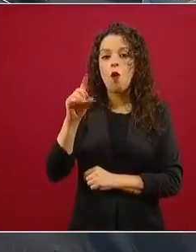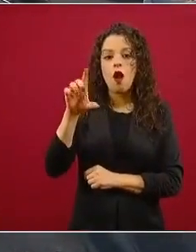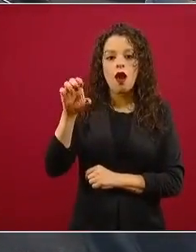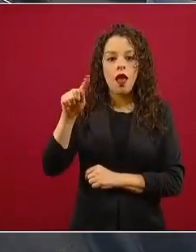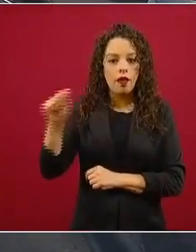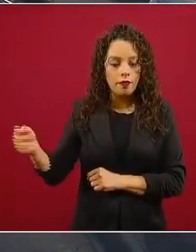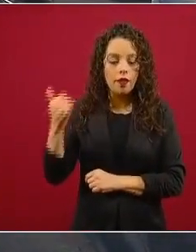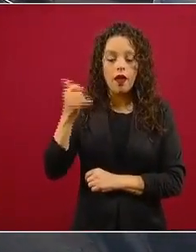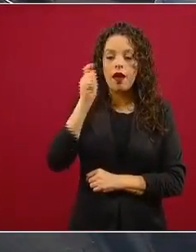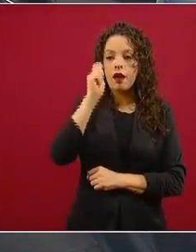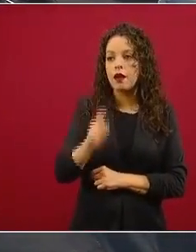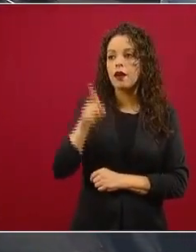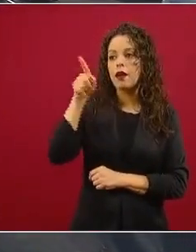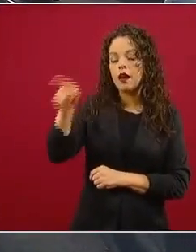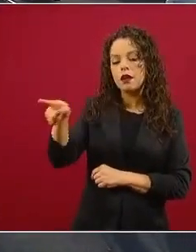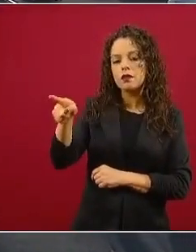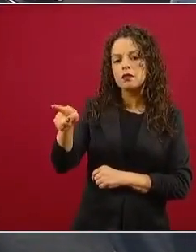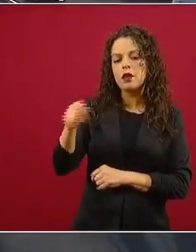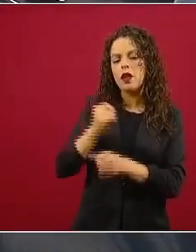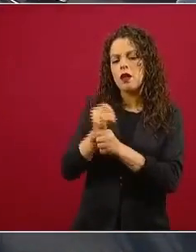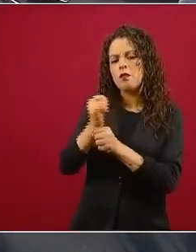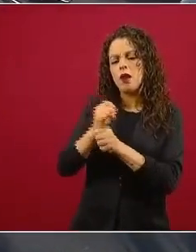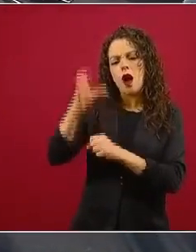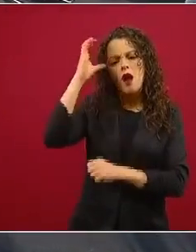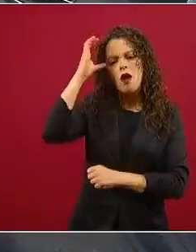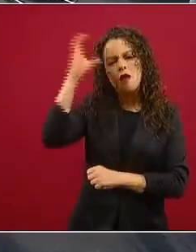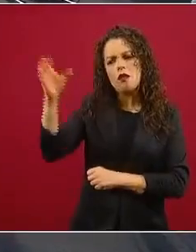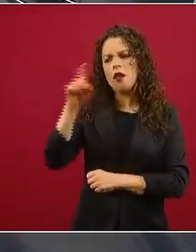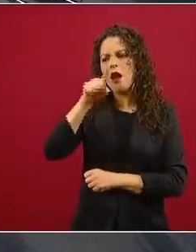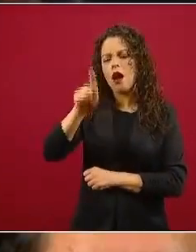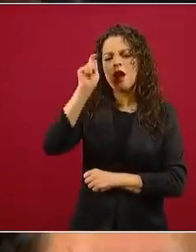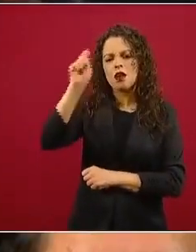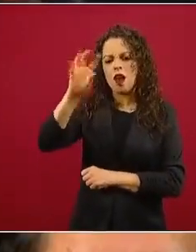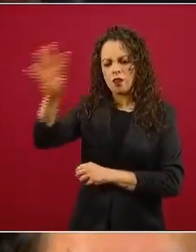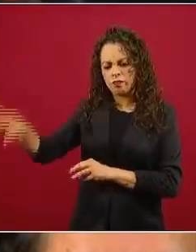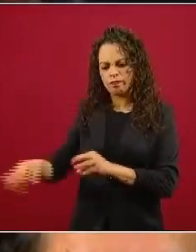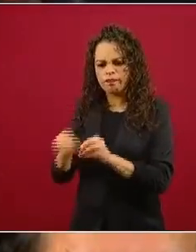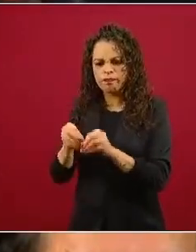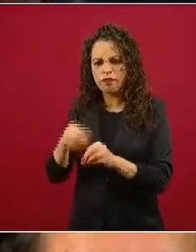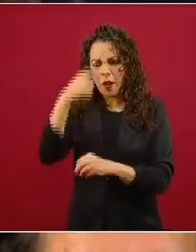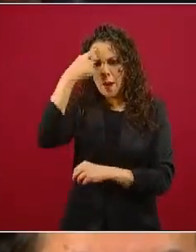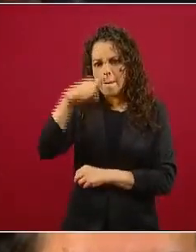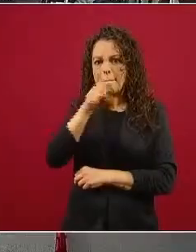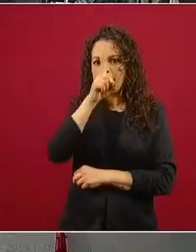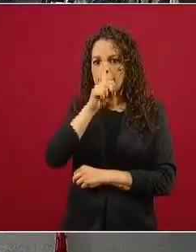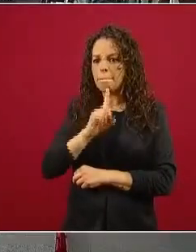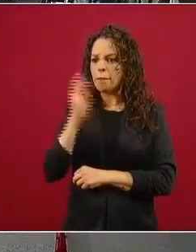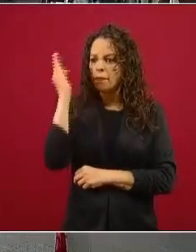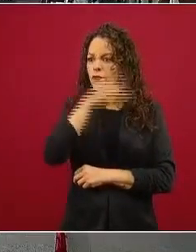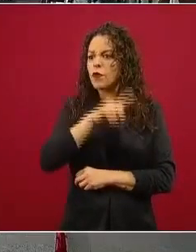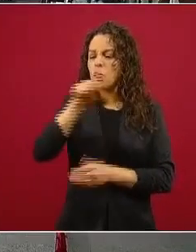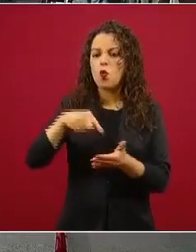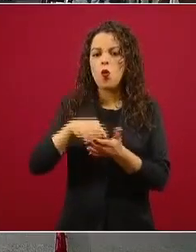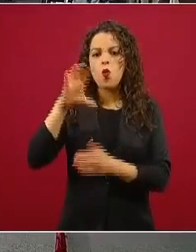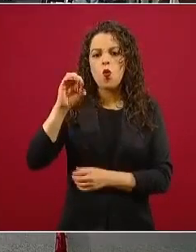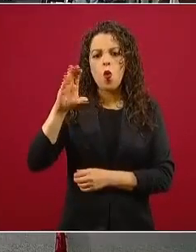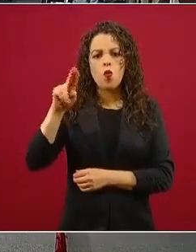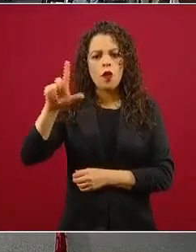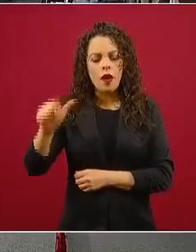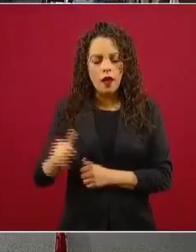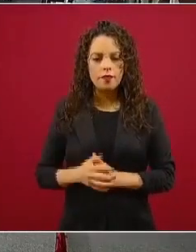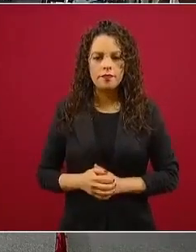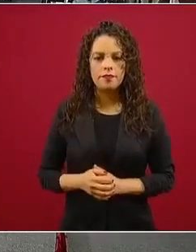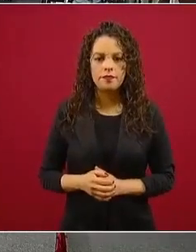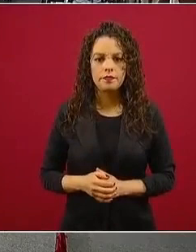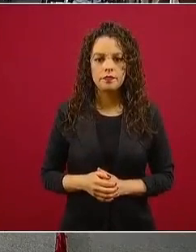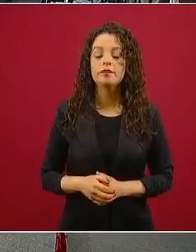Agencia de Investigación Criminal sembró la evidencia en Cocula. Sí, se está haciendo la investigación por